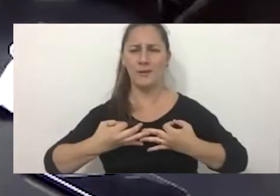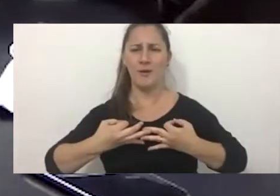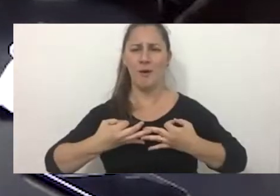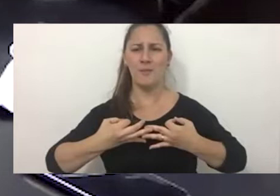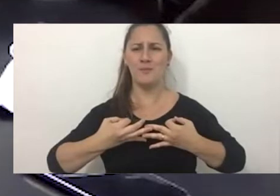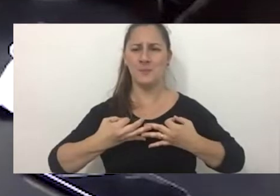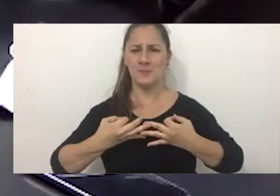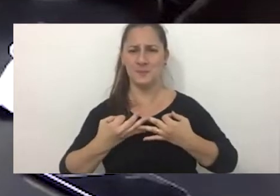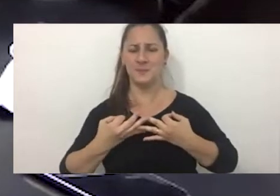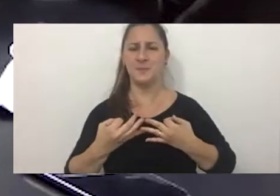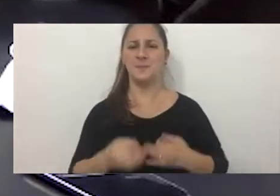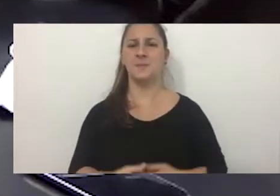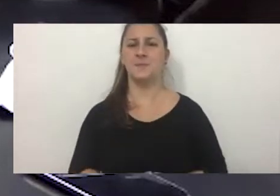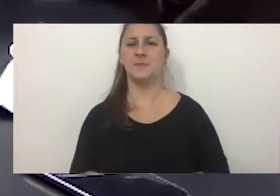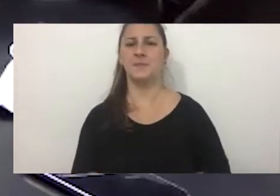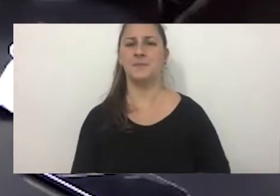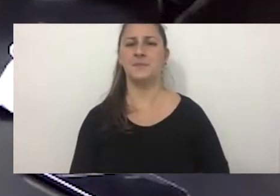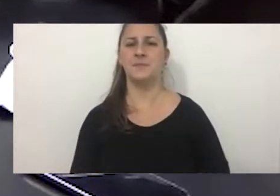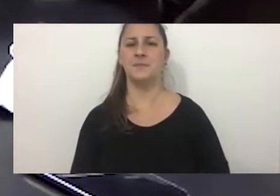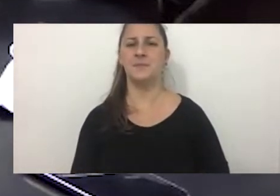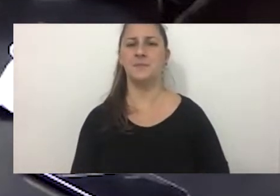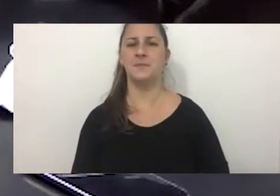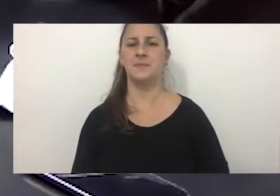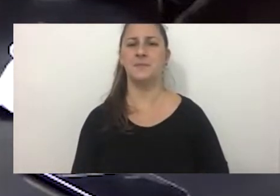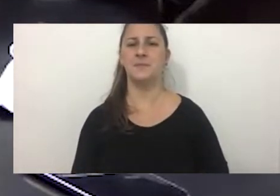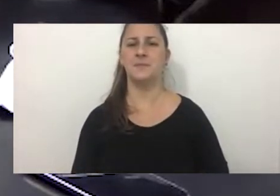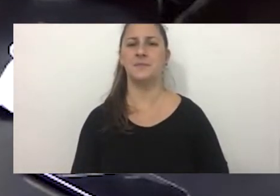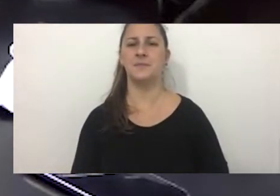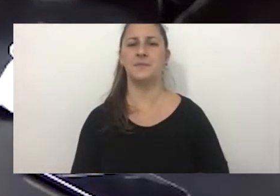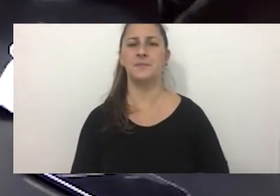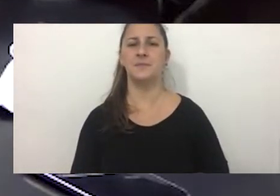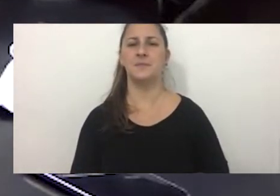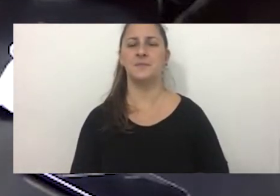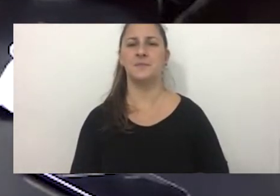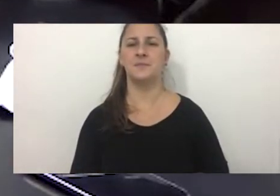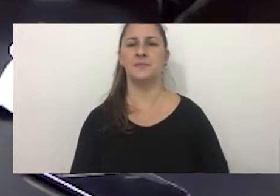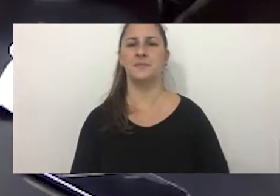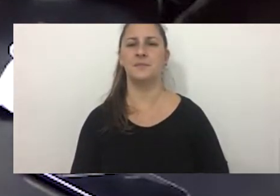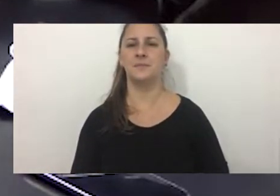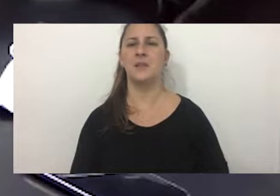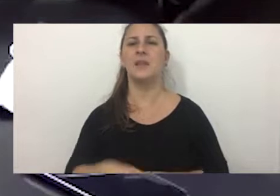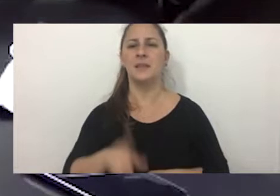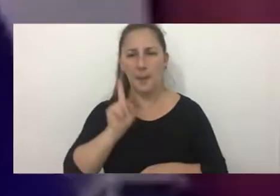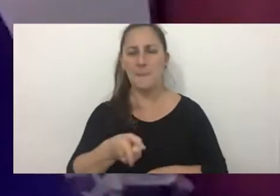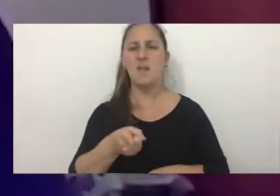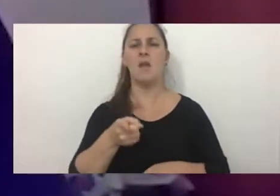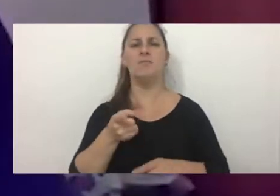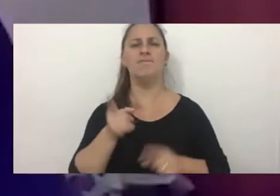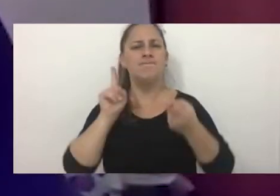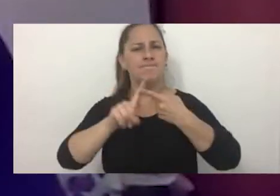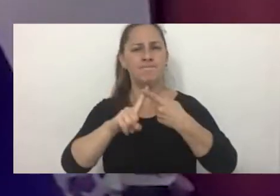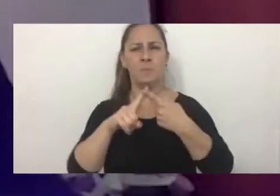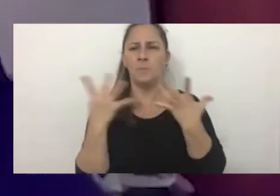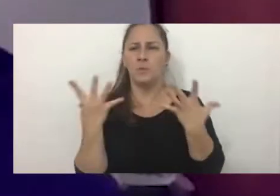y bueno, ella lleva ya una larga travesía en lo que